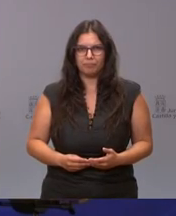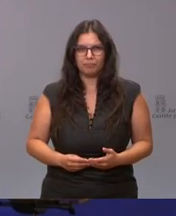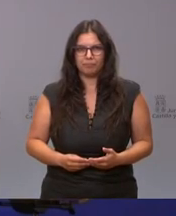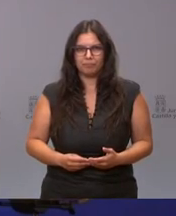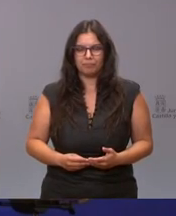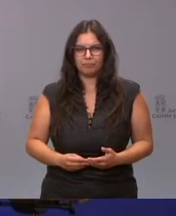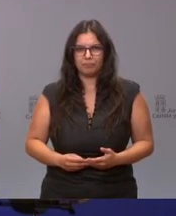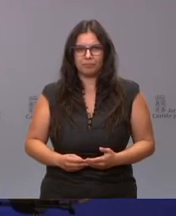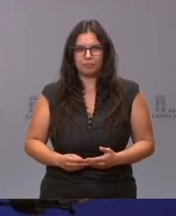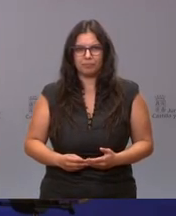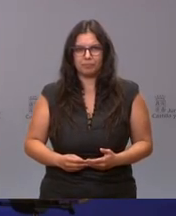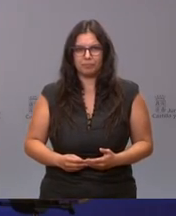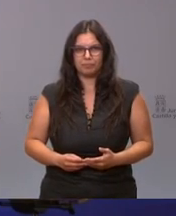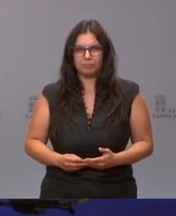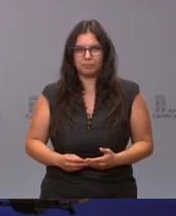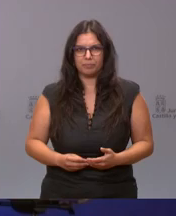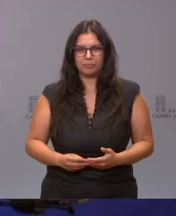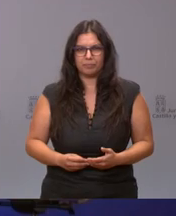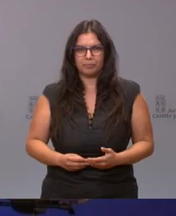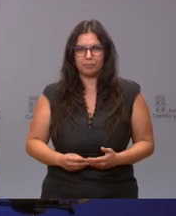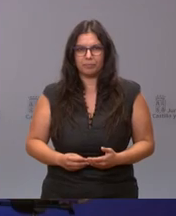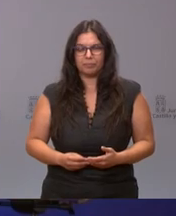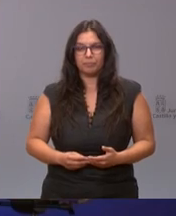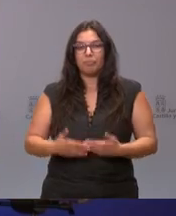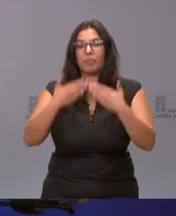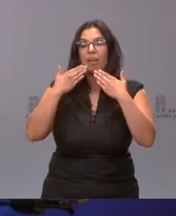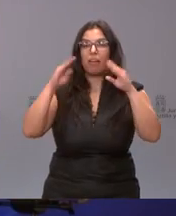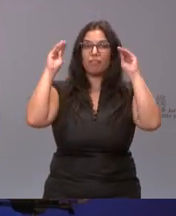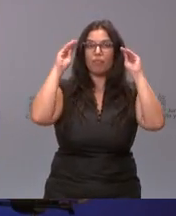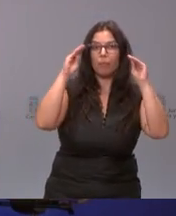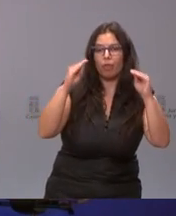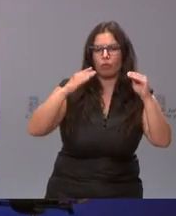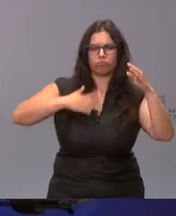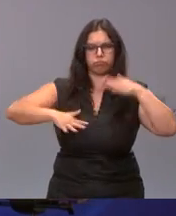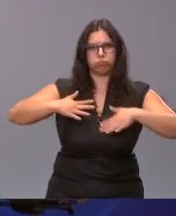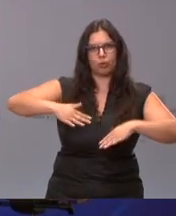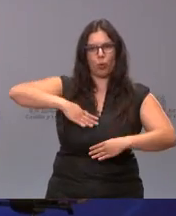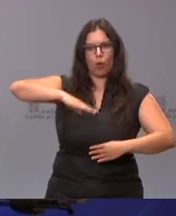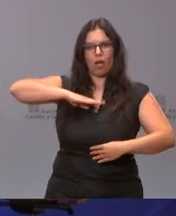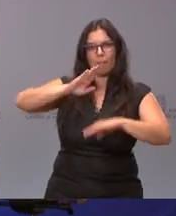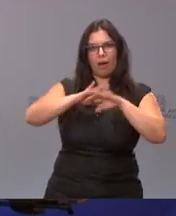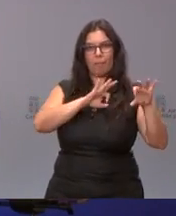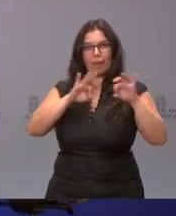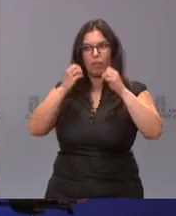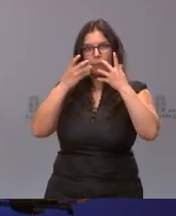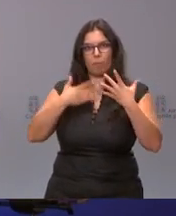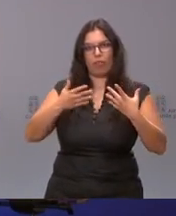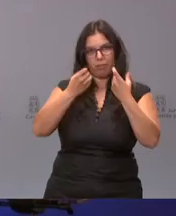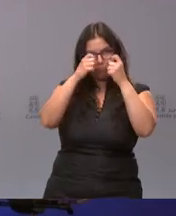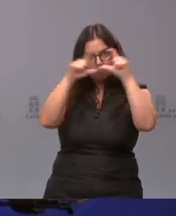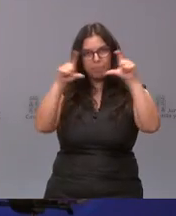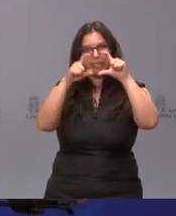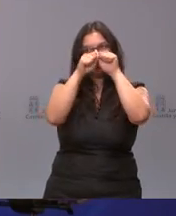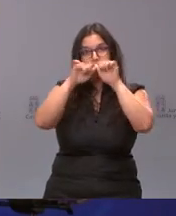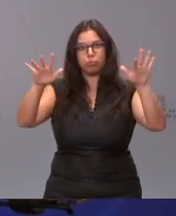químico, metalúrgico, entre muchos otros. A través de la formación y cualificación para la internacionalización, podemos ser más